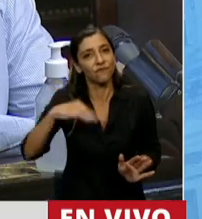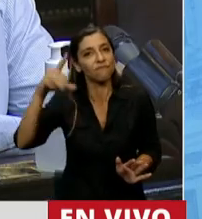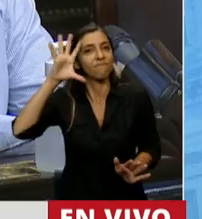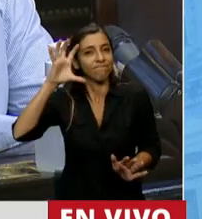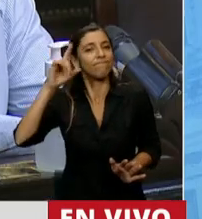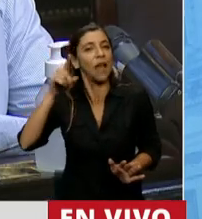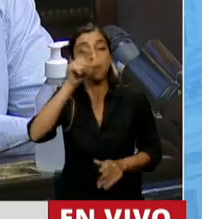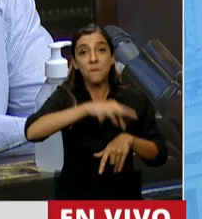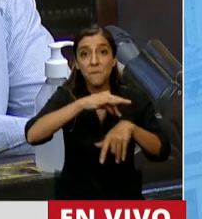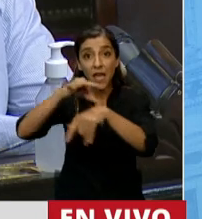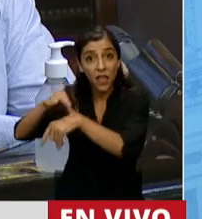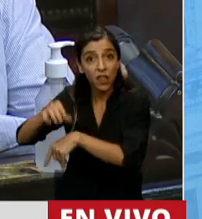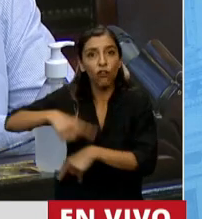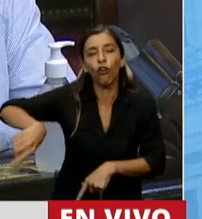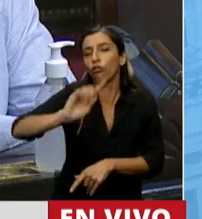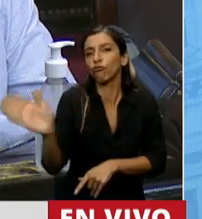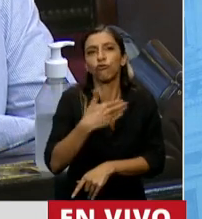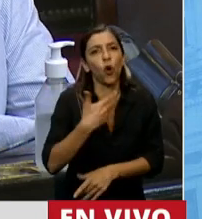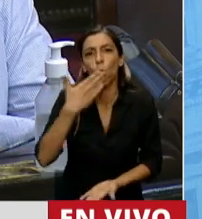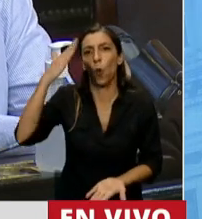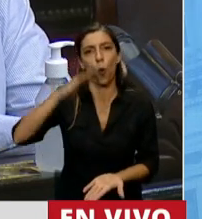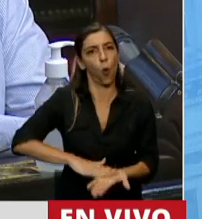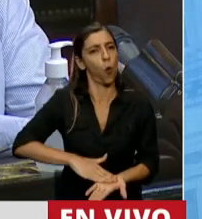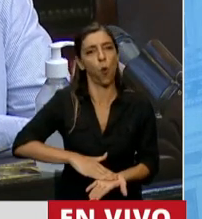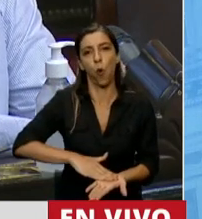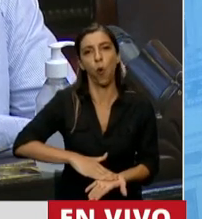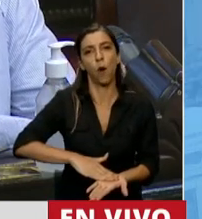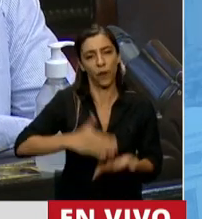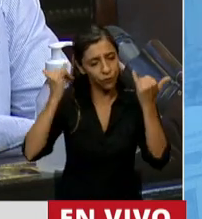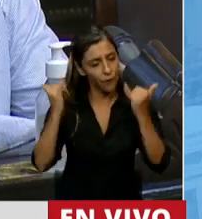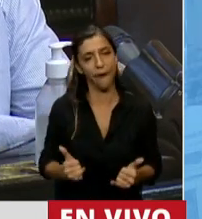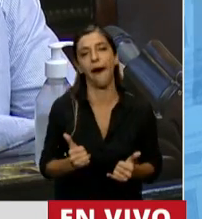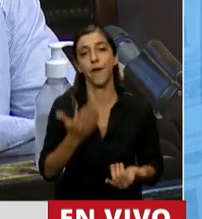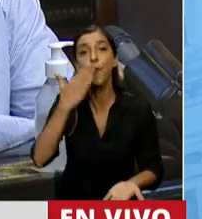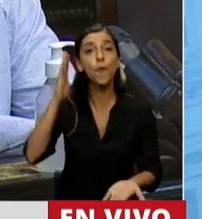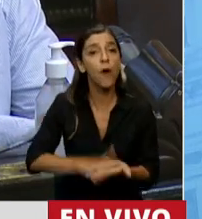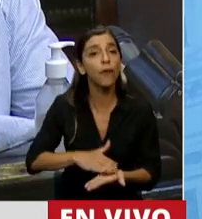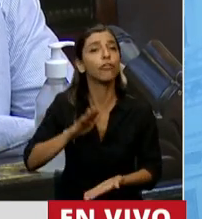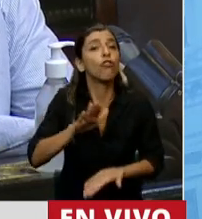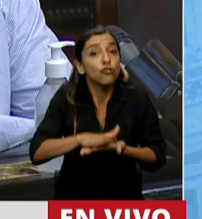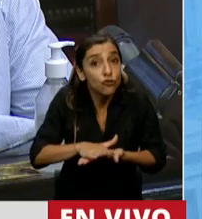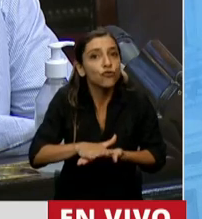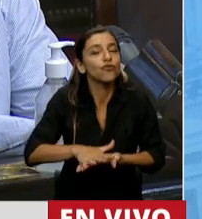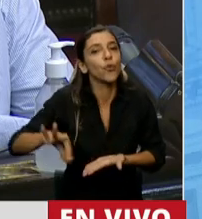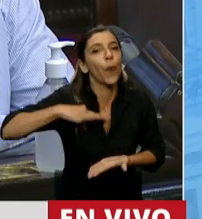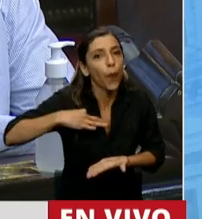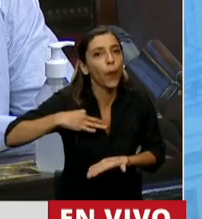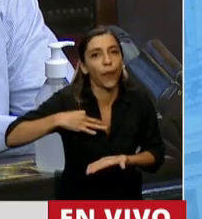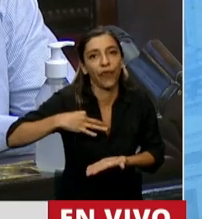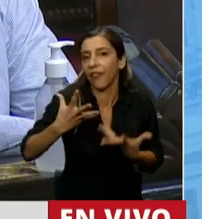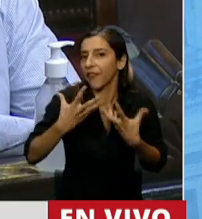al recibirse, realizan un juramento hipocrático de defender la vida. Entonces, nada